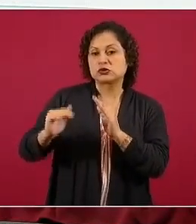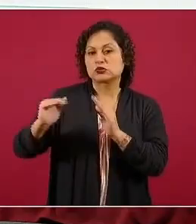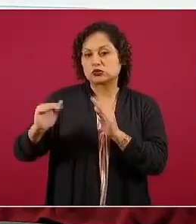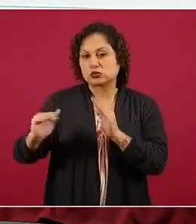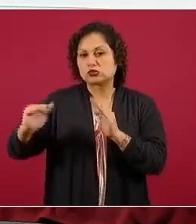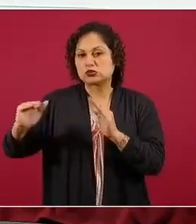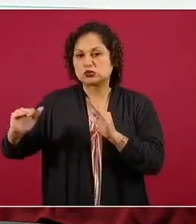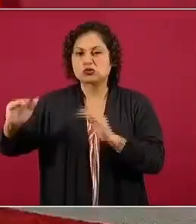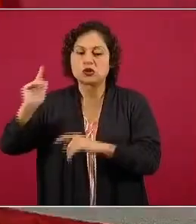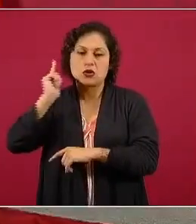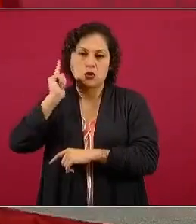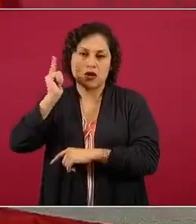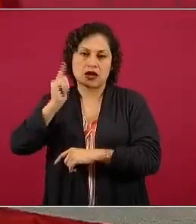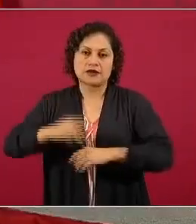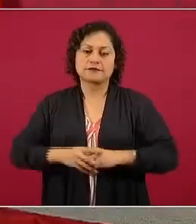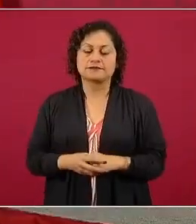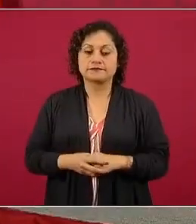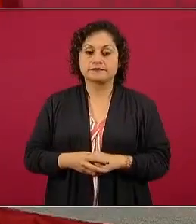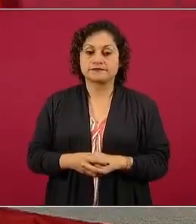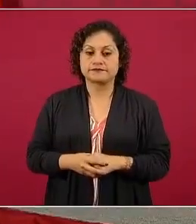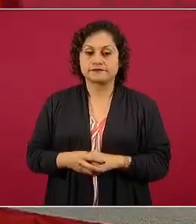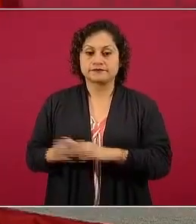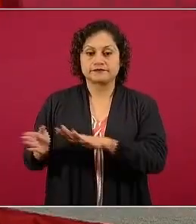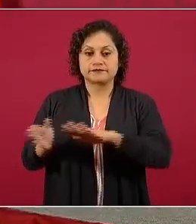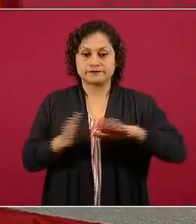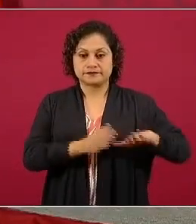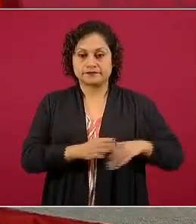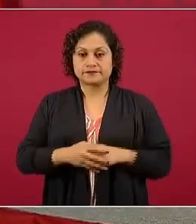posiblemente mantenga algo del descenso. La siguiente.